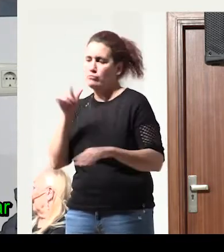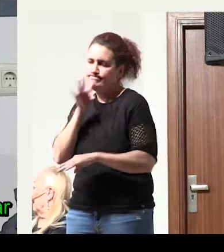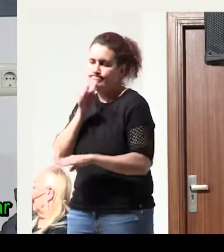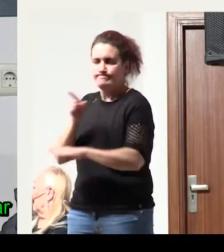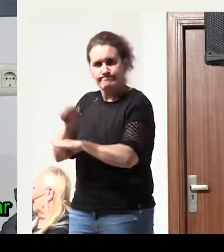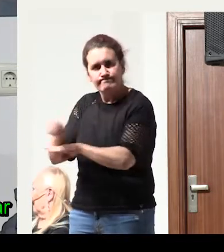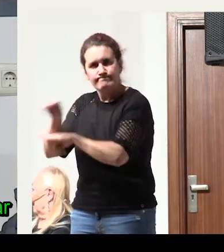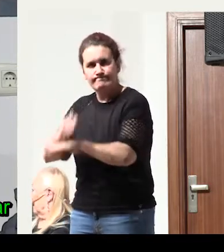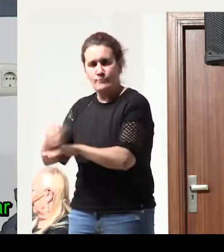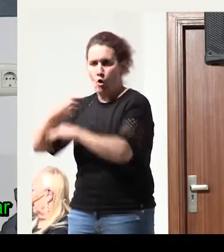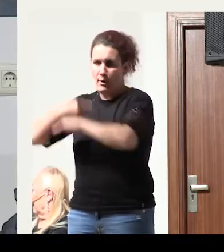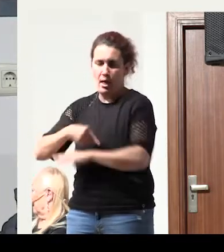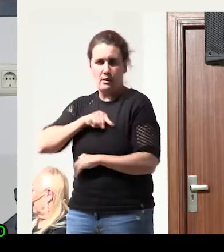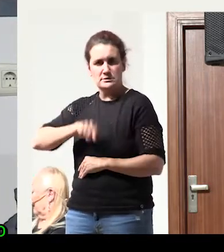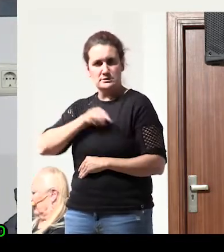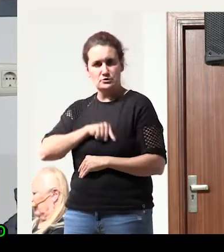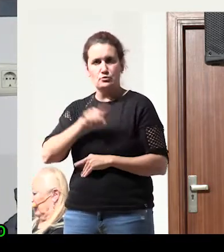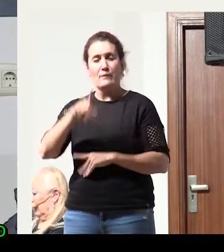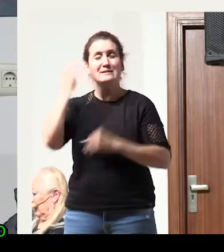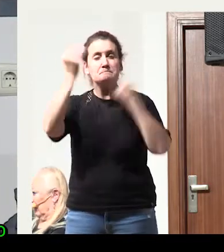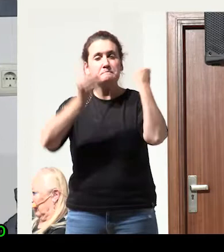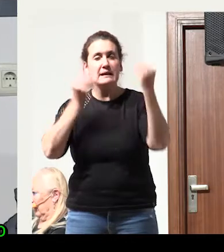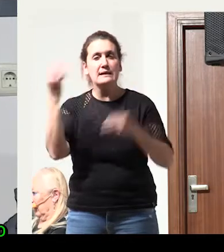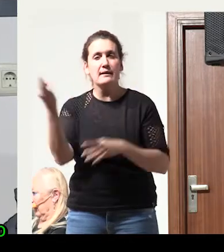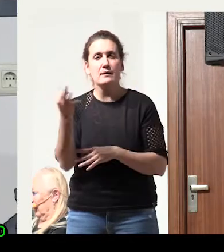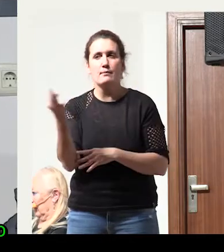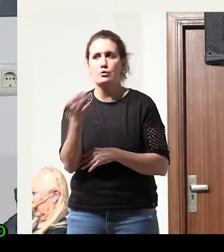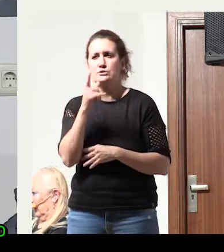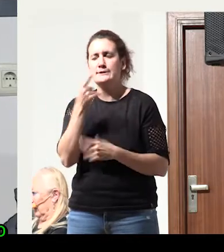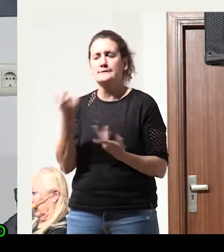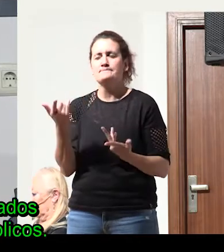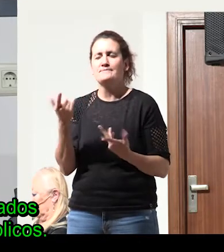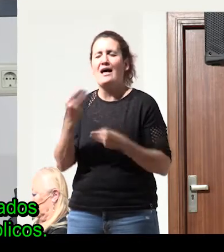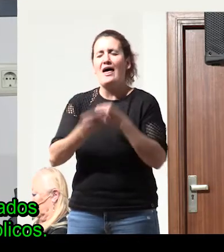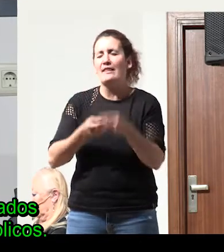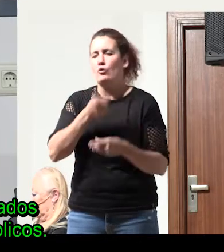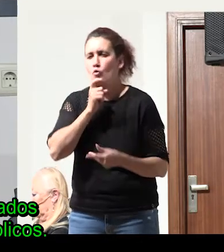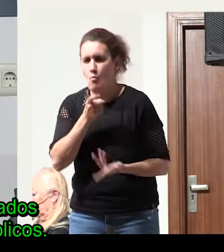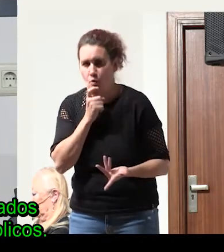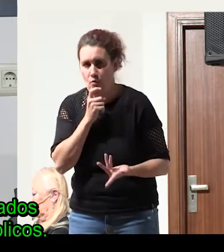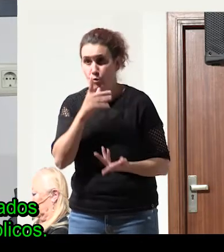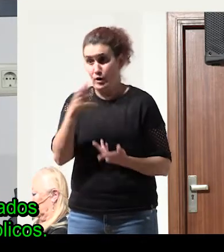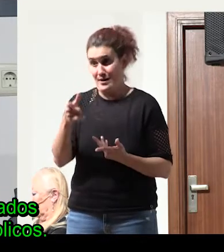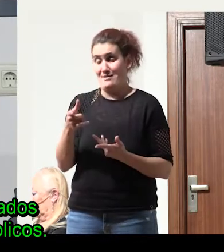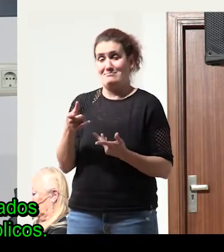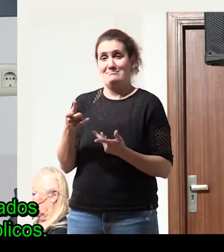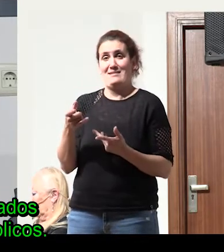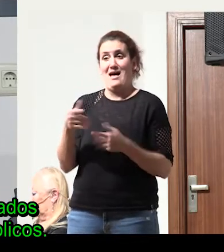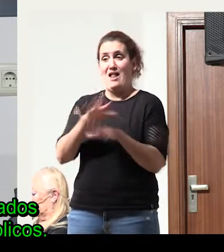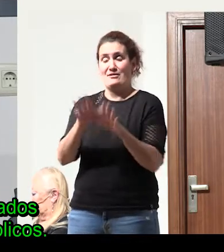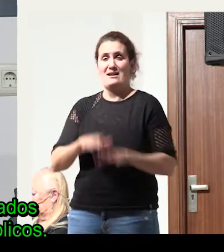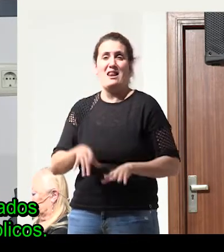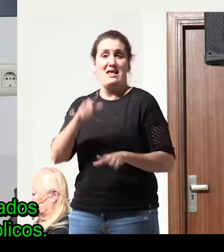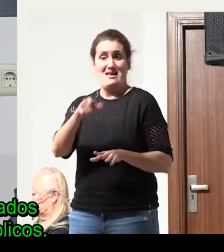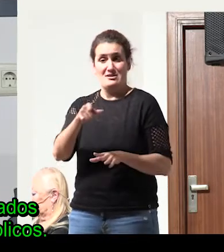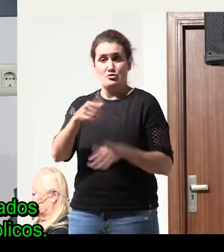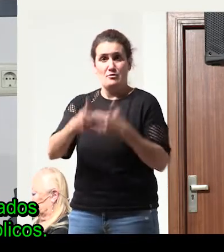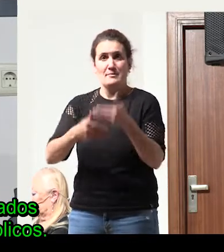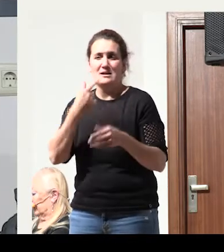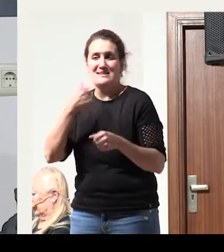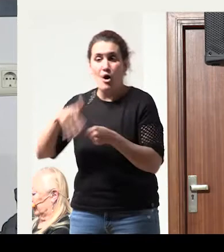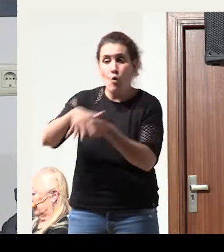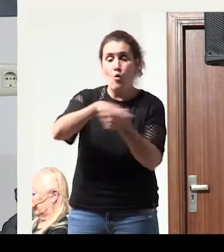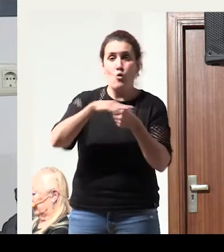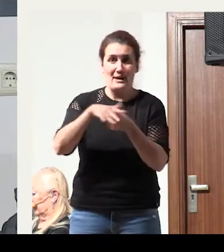que pensar a ver qué hacer con eso, ¿no? Porque muchas veces lo que está pasando con eso es que se está cubriendo cuidados que deberían hacer servicios